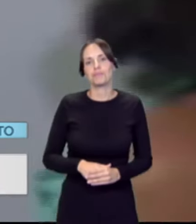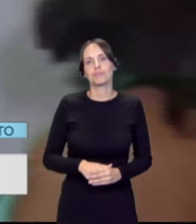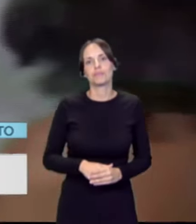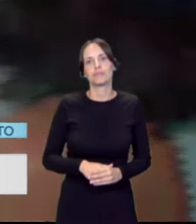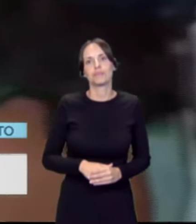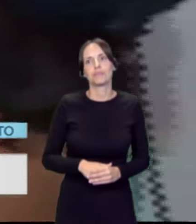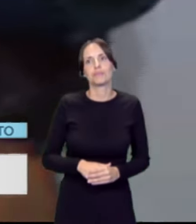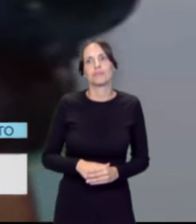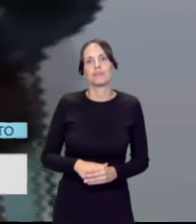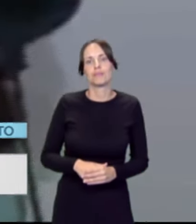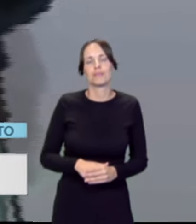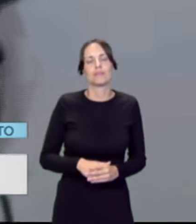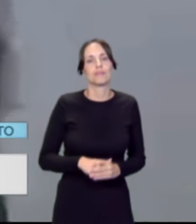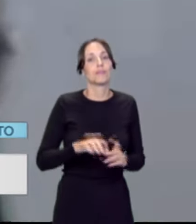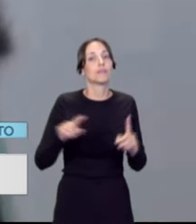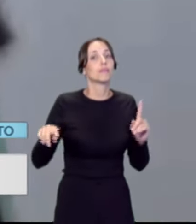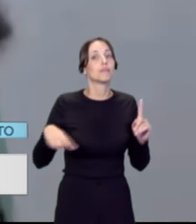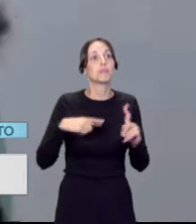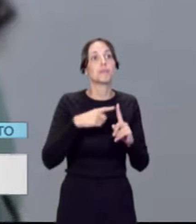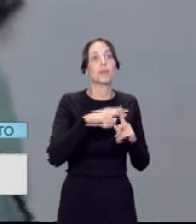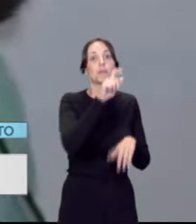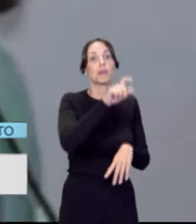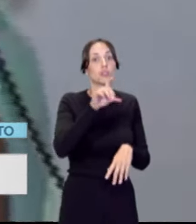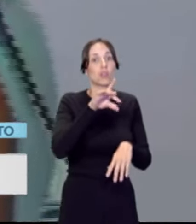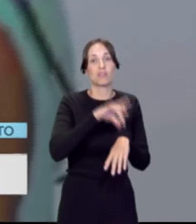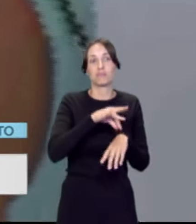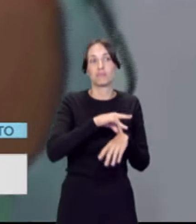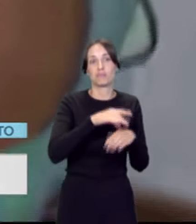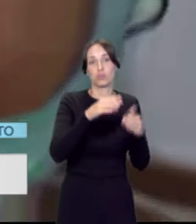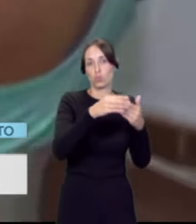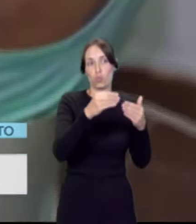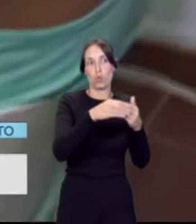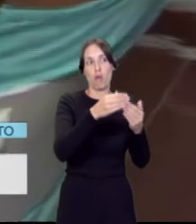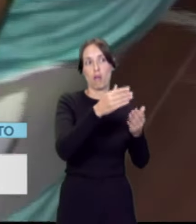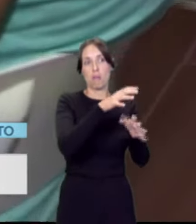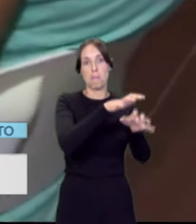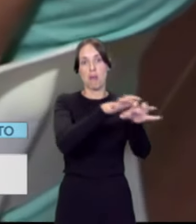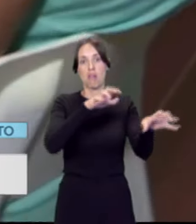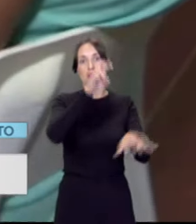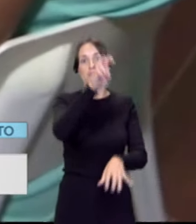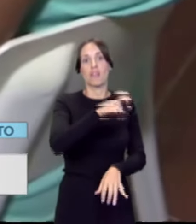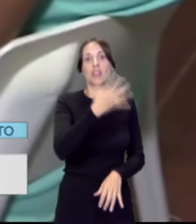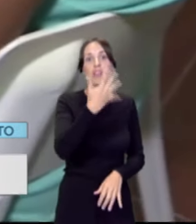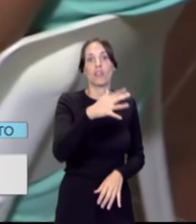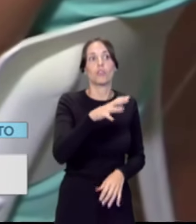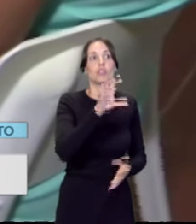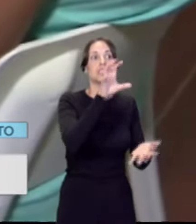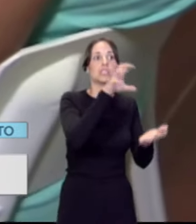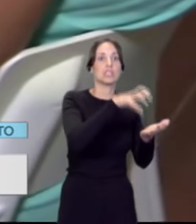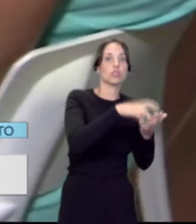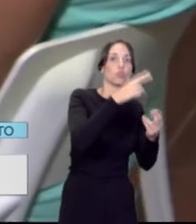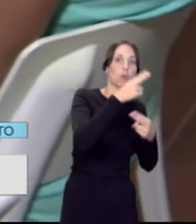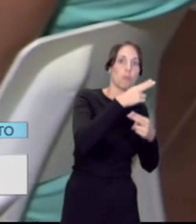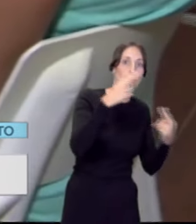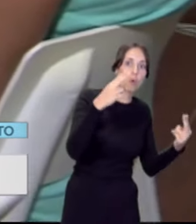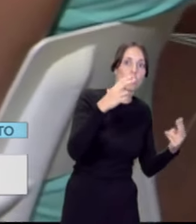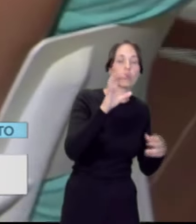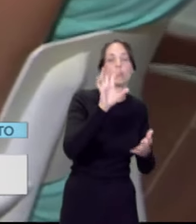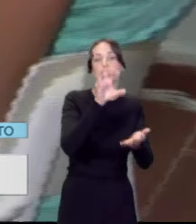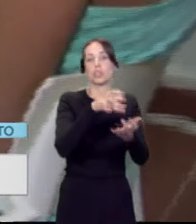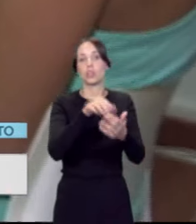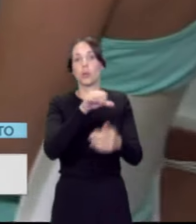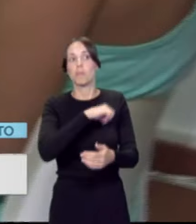y que al final la mayoría de nuestros pacientes pues son pacientes que vienen rebotados de centros públicos y privados en el que la escucha no tiene